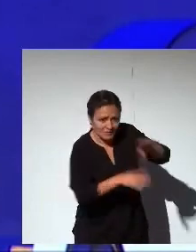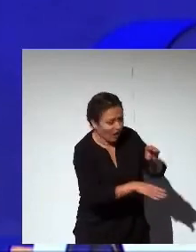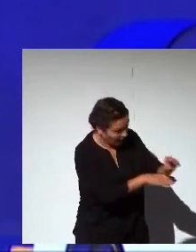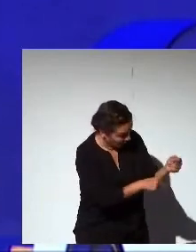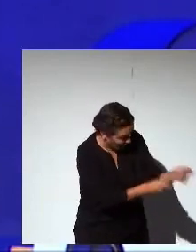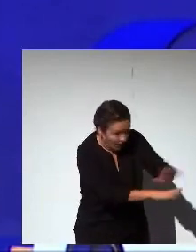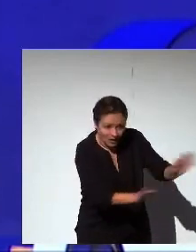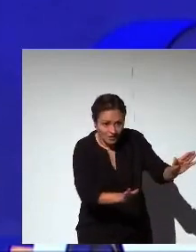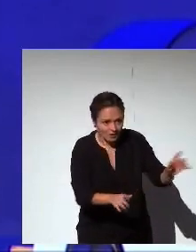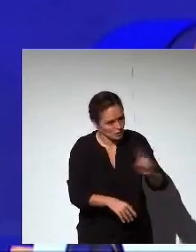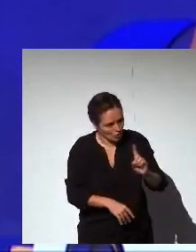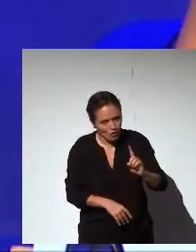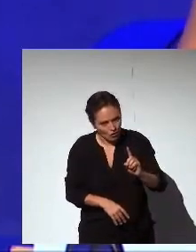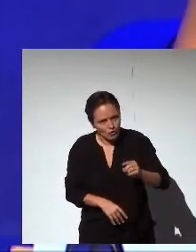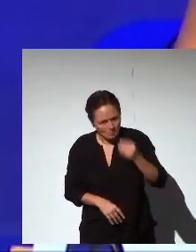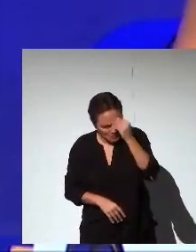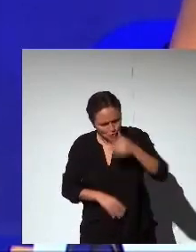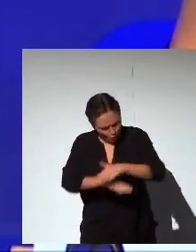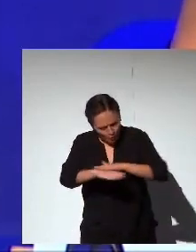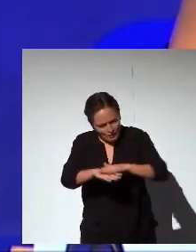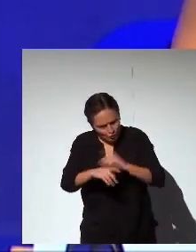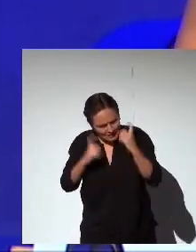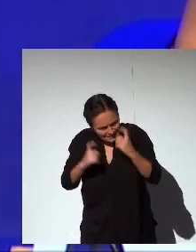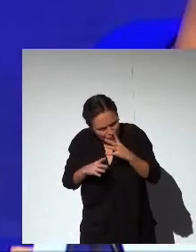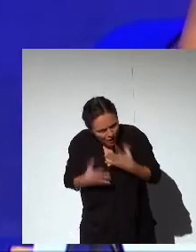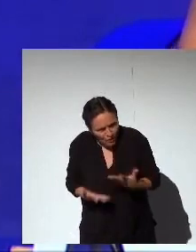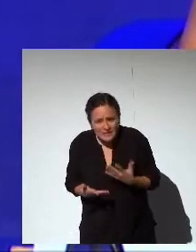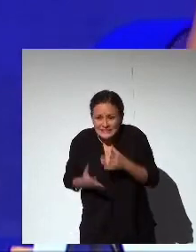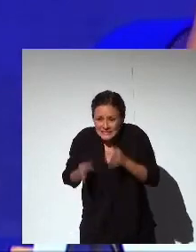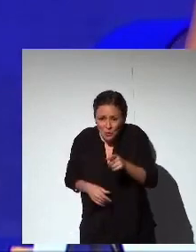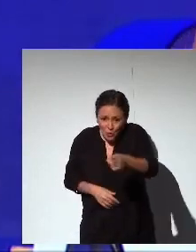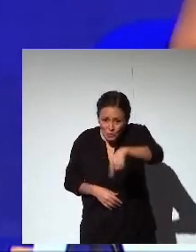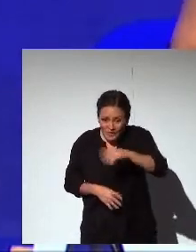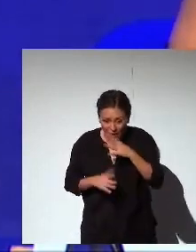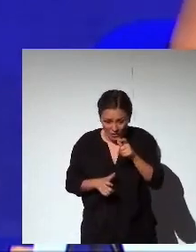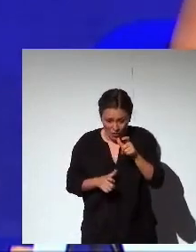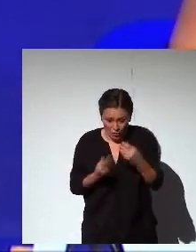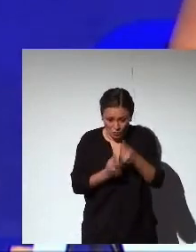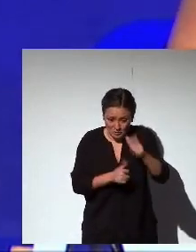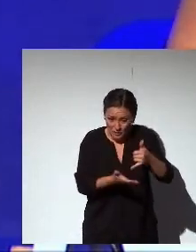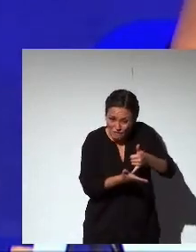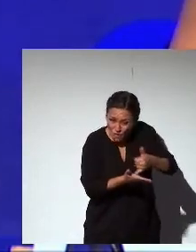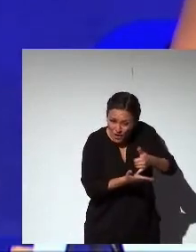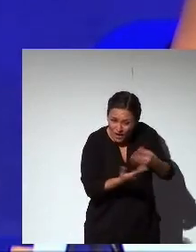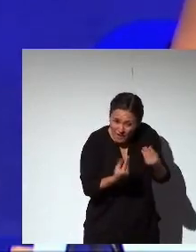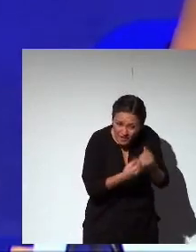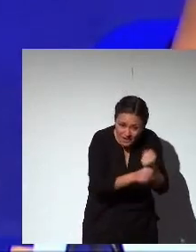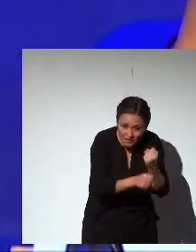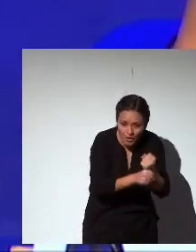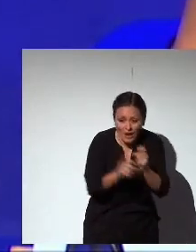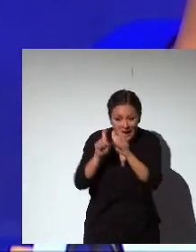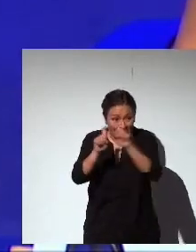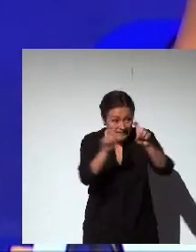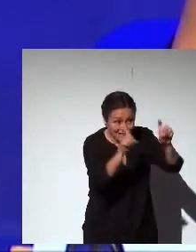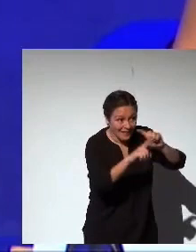todas estas crisis, estamos intentando hacerlo. Muchos de ustedes seguramente trabajarán con las personas más vulnerables. Desde las entidades, de las